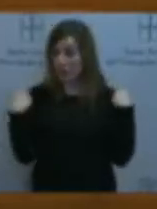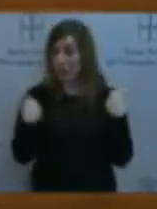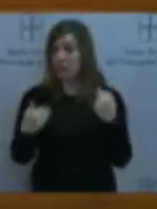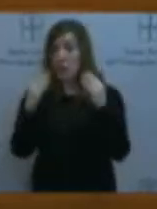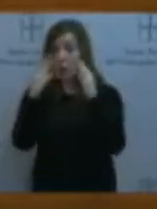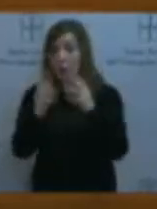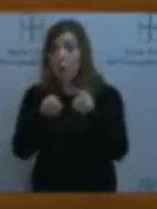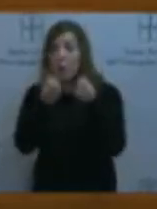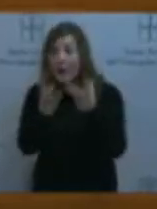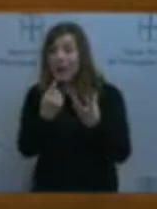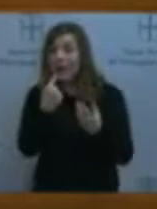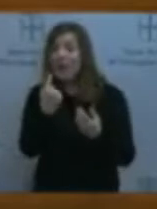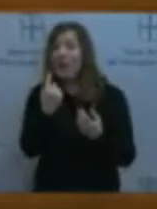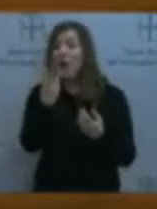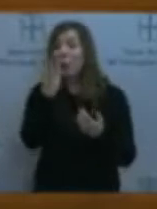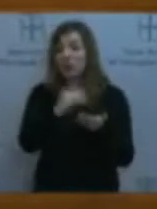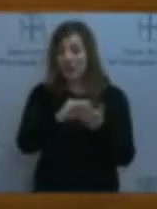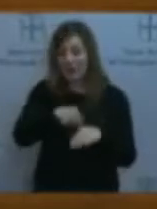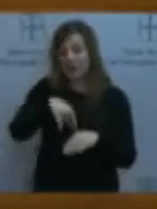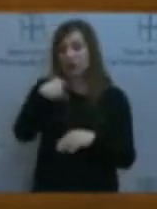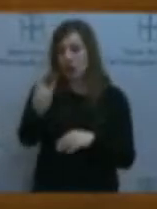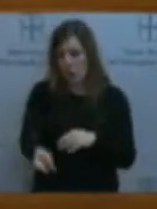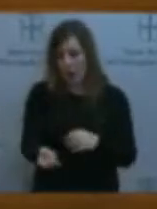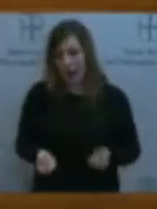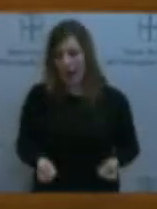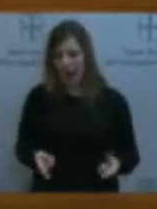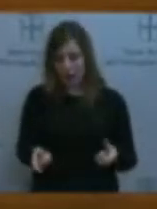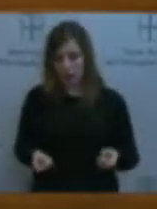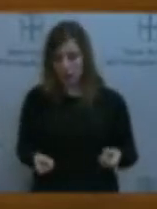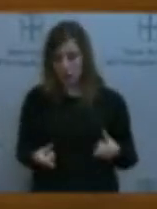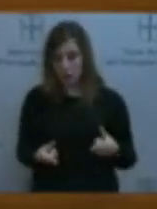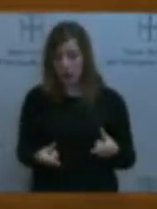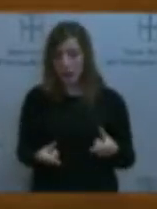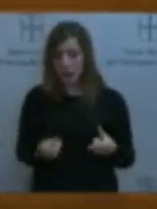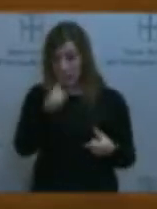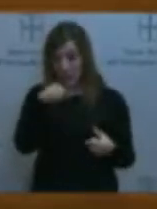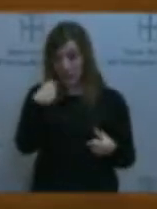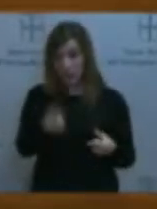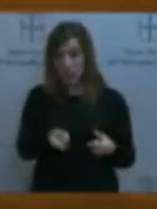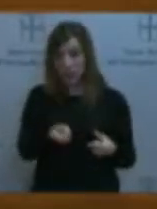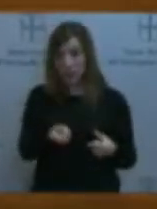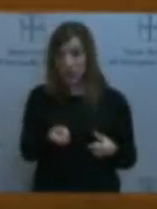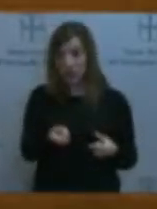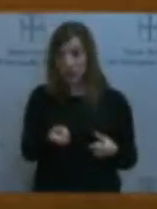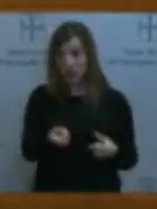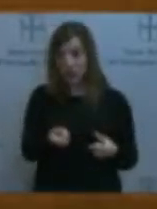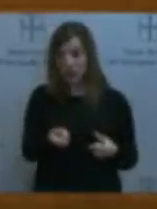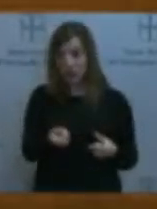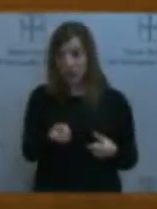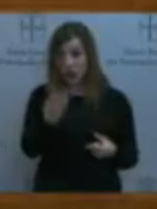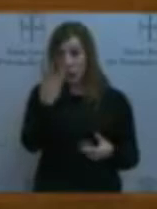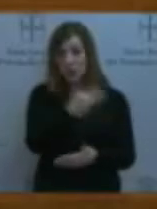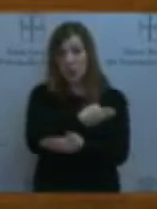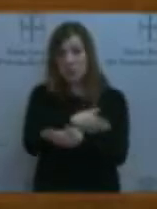ha costado 4 veces más ya, 4 veces más nos va a costar este año que viene, que lo que costaría los 4